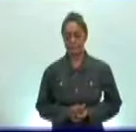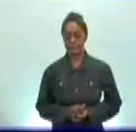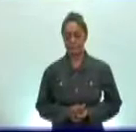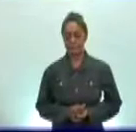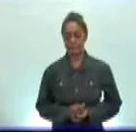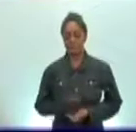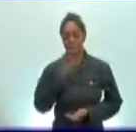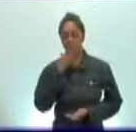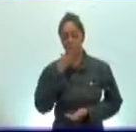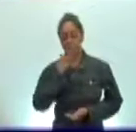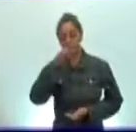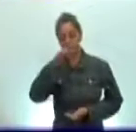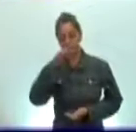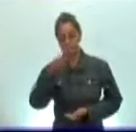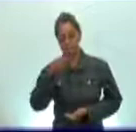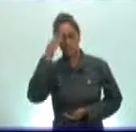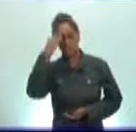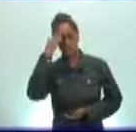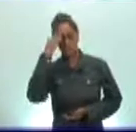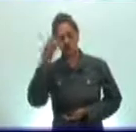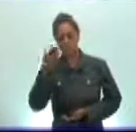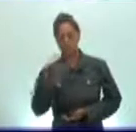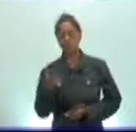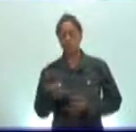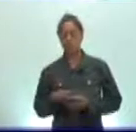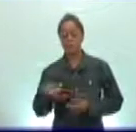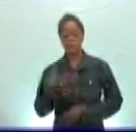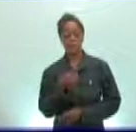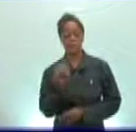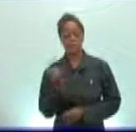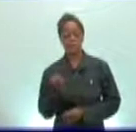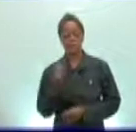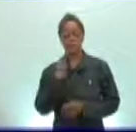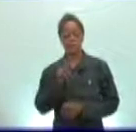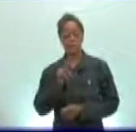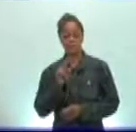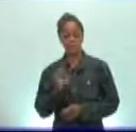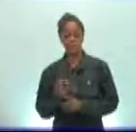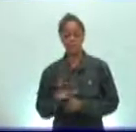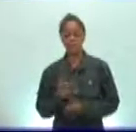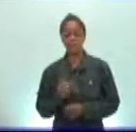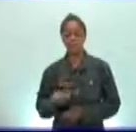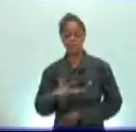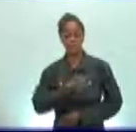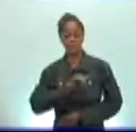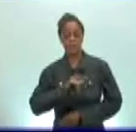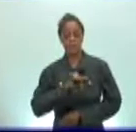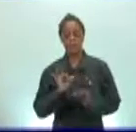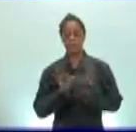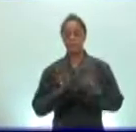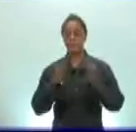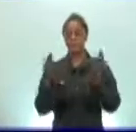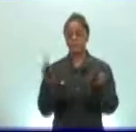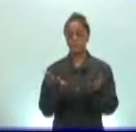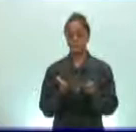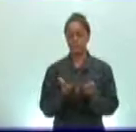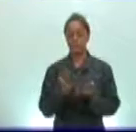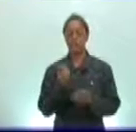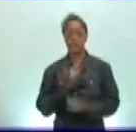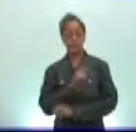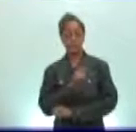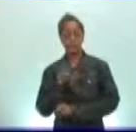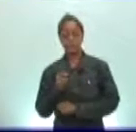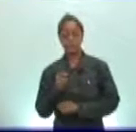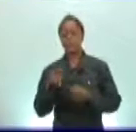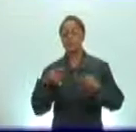Bueno, mis niños, un saludo para ustedes en este nuevo encuentro, también para sus familiares, los docentes que